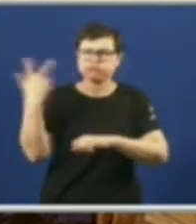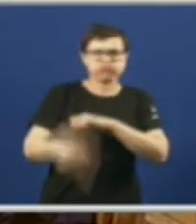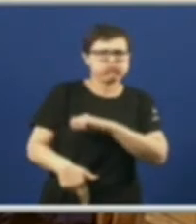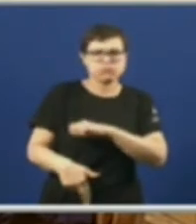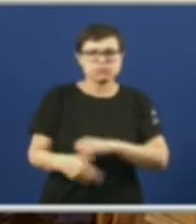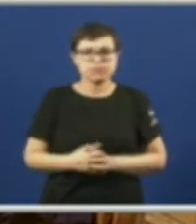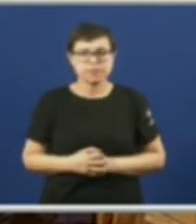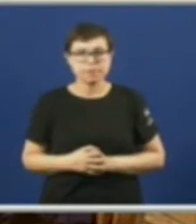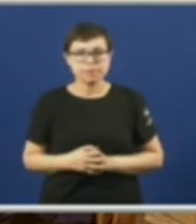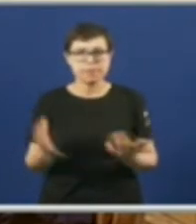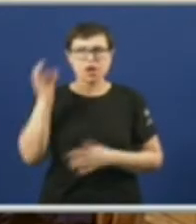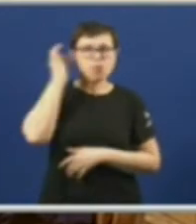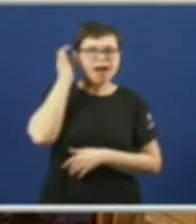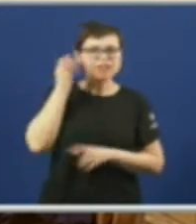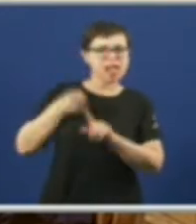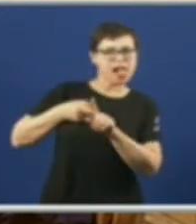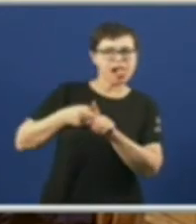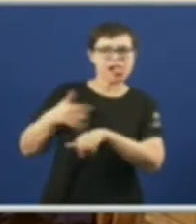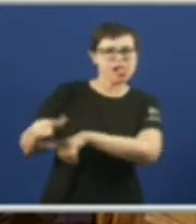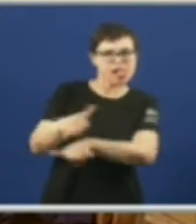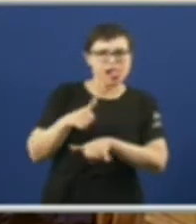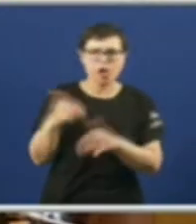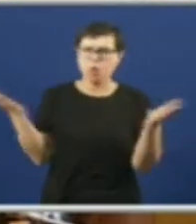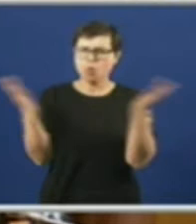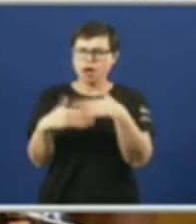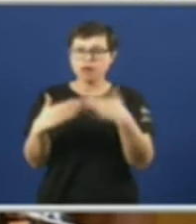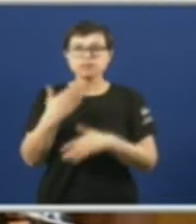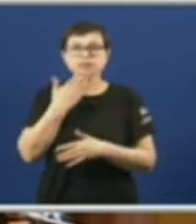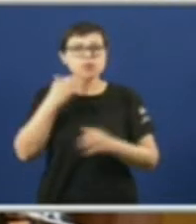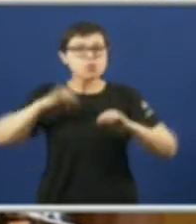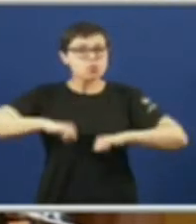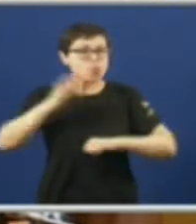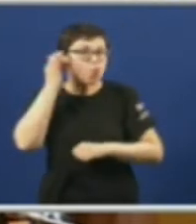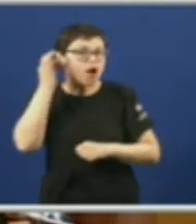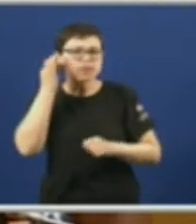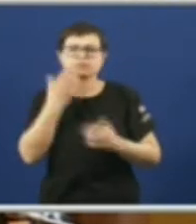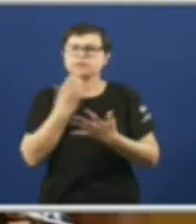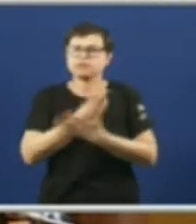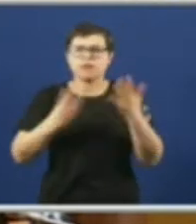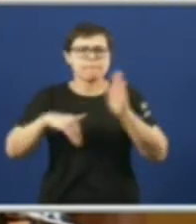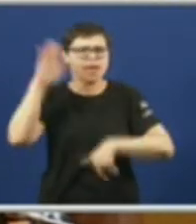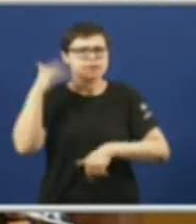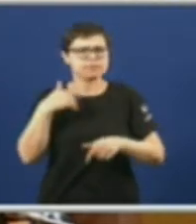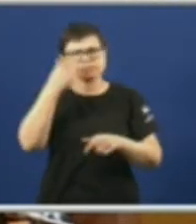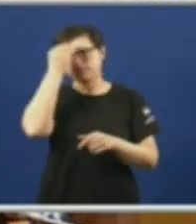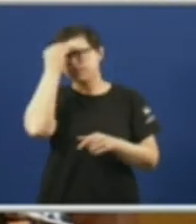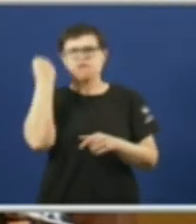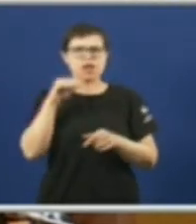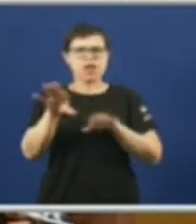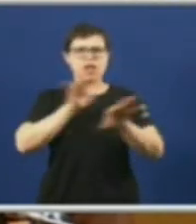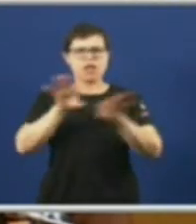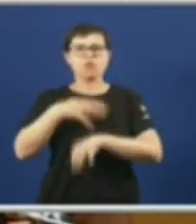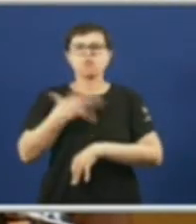ninguén utiliza as mulleres, porque as mulleres somos maiores de idade para ter criterio e, desde logo, ese argumento da manipulación